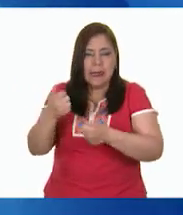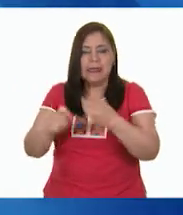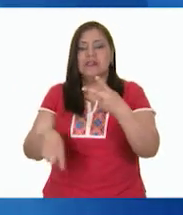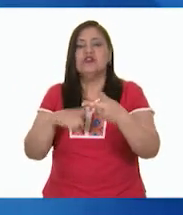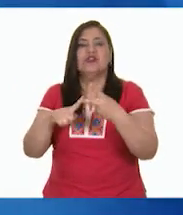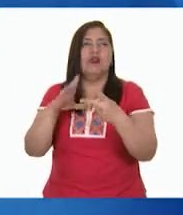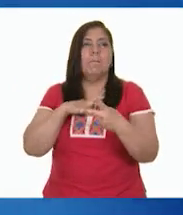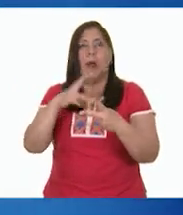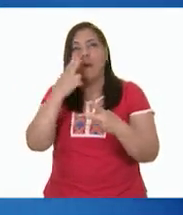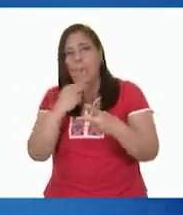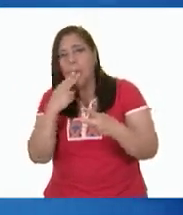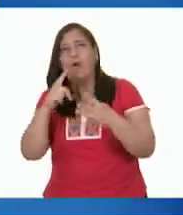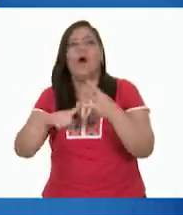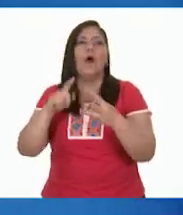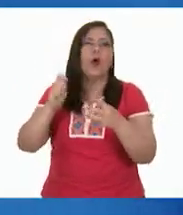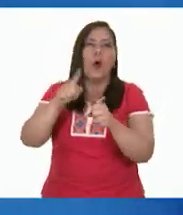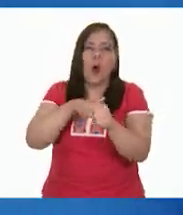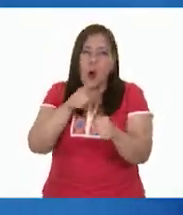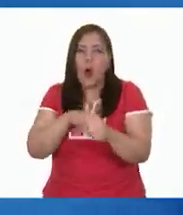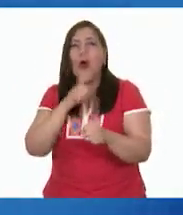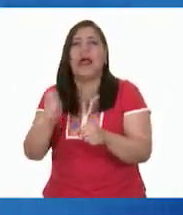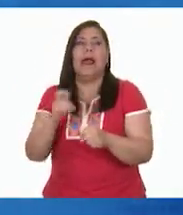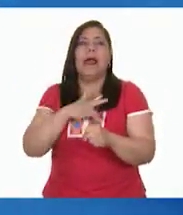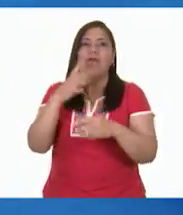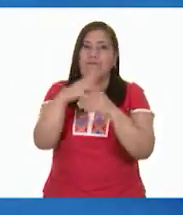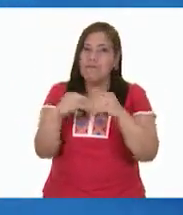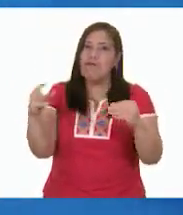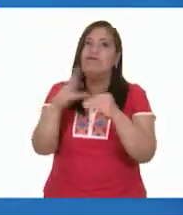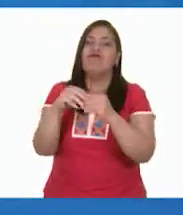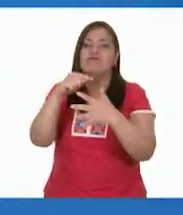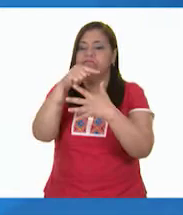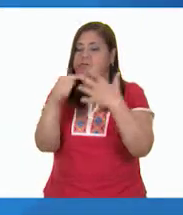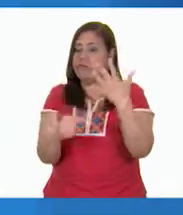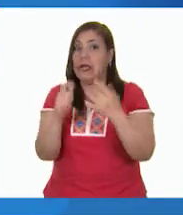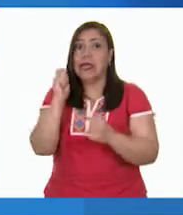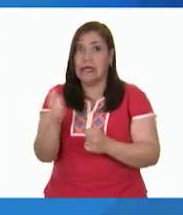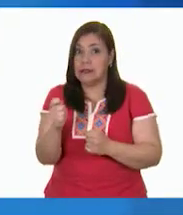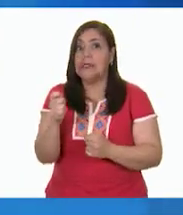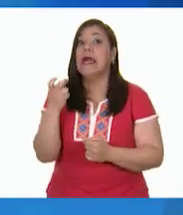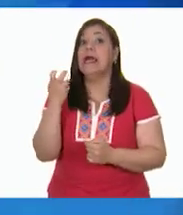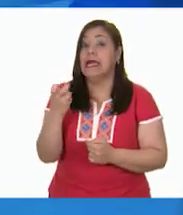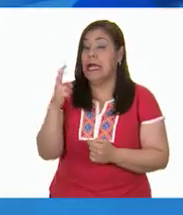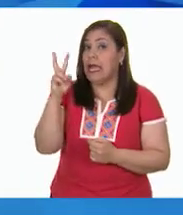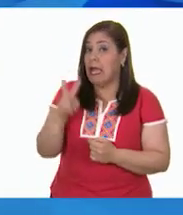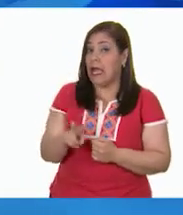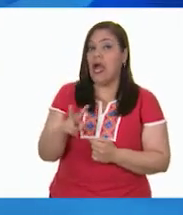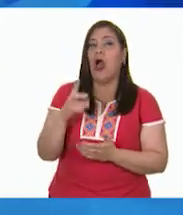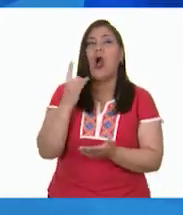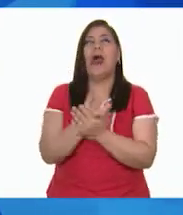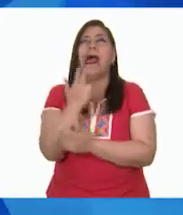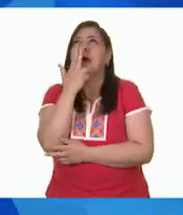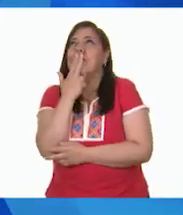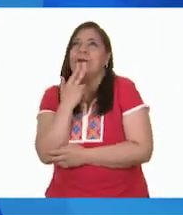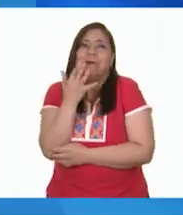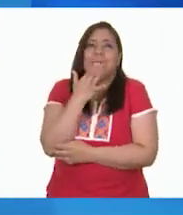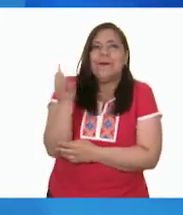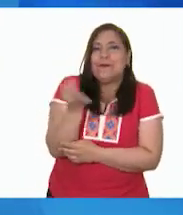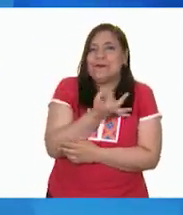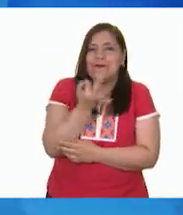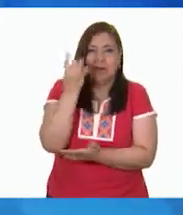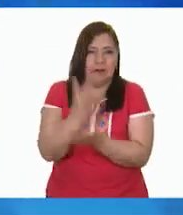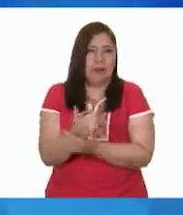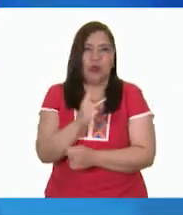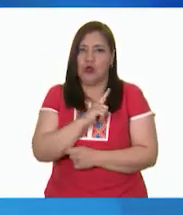tenemos elementos grasos, tenemos fruta. Entonces, esto quiere decir que realmente es un alimento, no solo es ese postre delicioso, ¿no? Sino